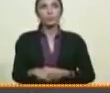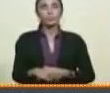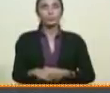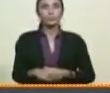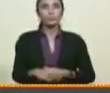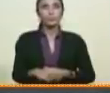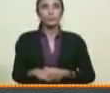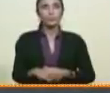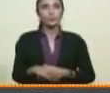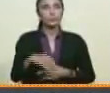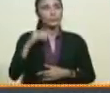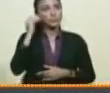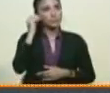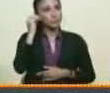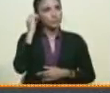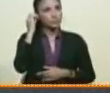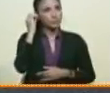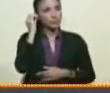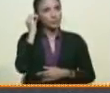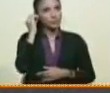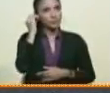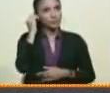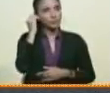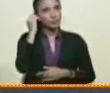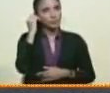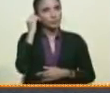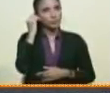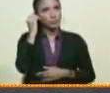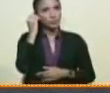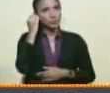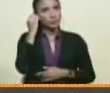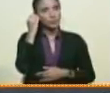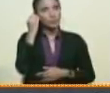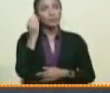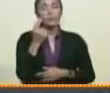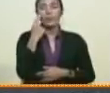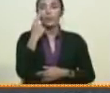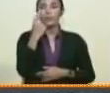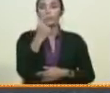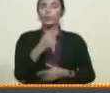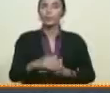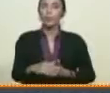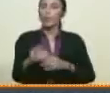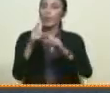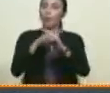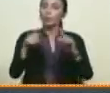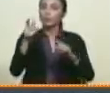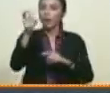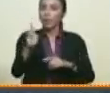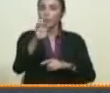psiquiatras cualquier necesidad que ustedes tengan por aquí tenemos a jorge rodríguez para la calle